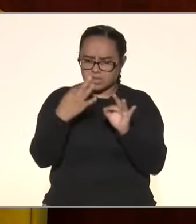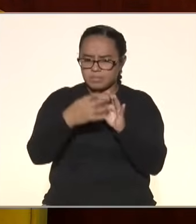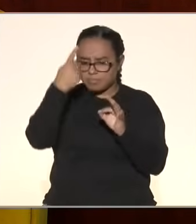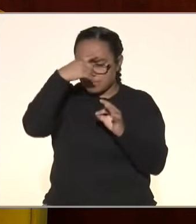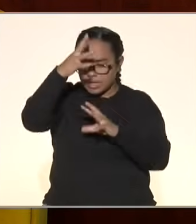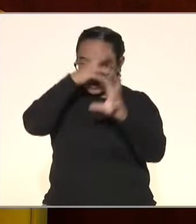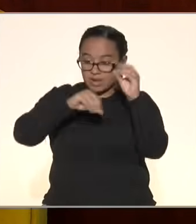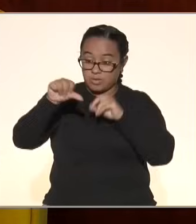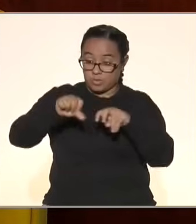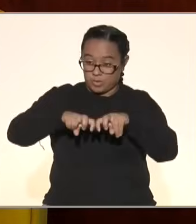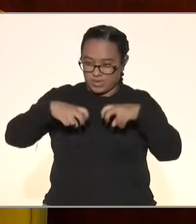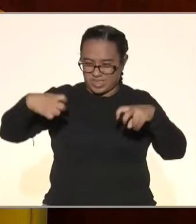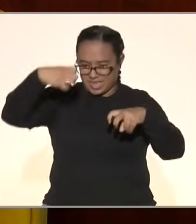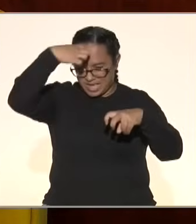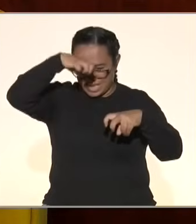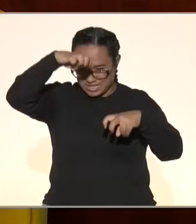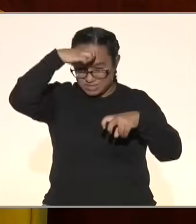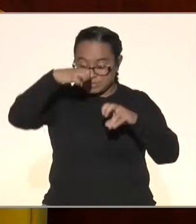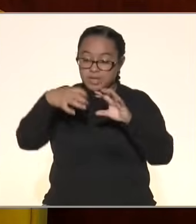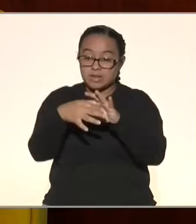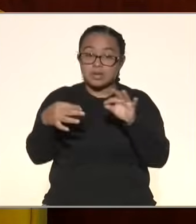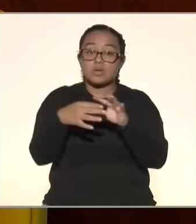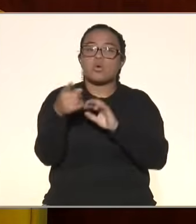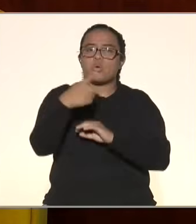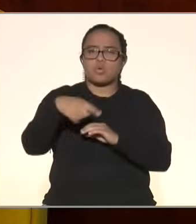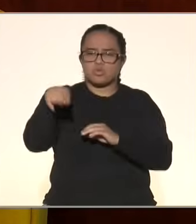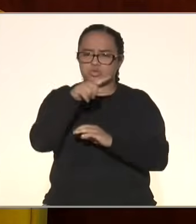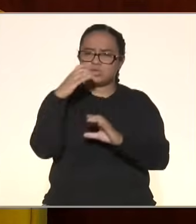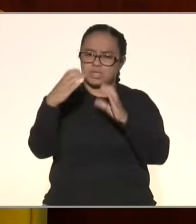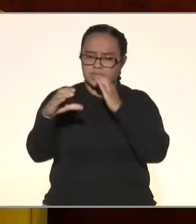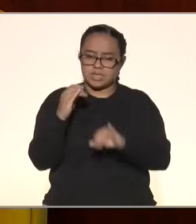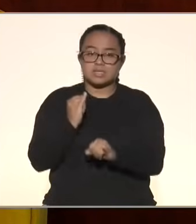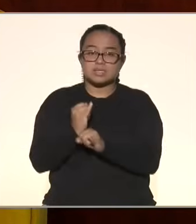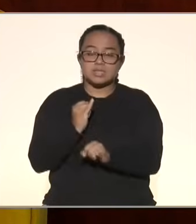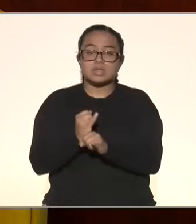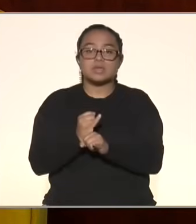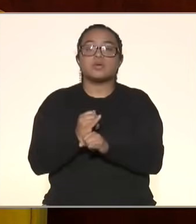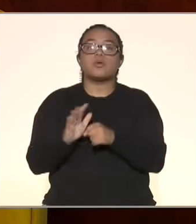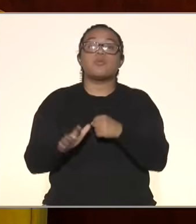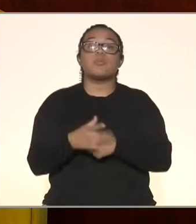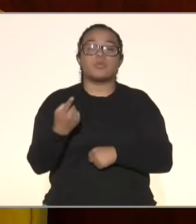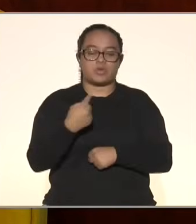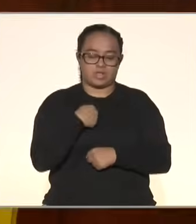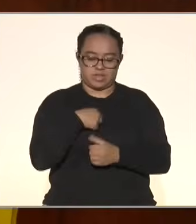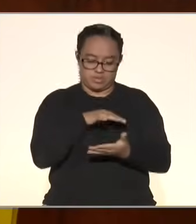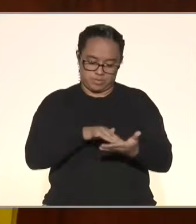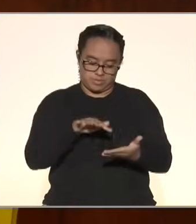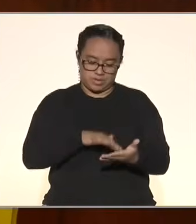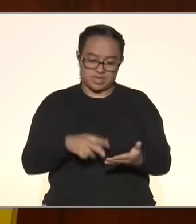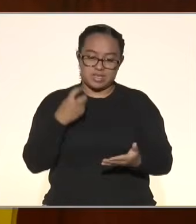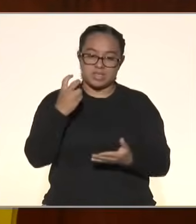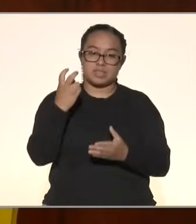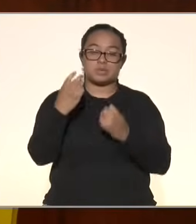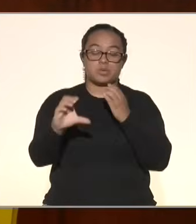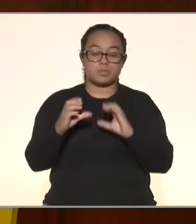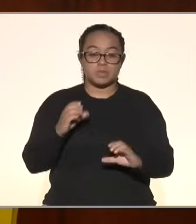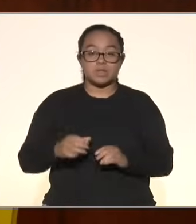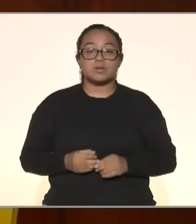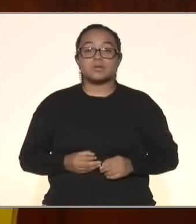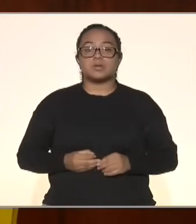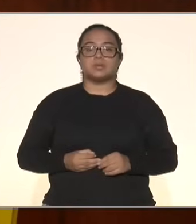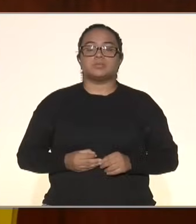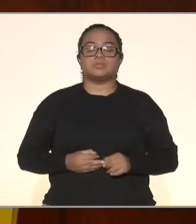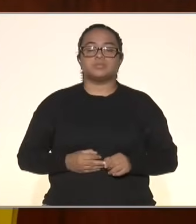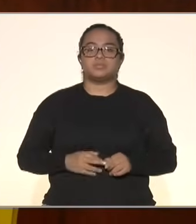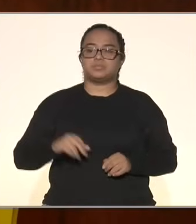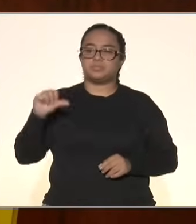nuestros especialistas nos van a decir. Cris, ustedes no dejen de participar en redes sociales porque aquí estoy para leer sus comentarios. Claro que sí. Y bueno, el día de